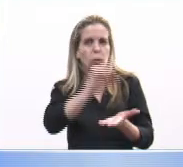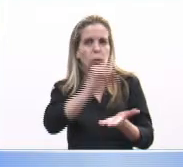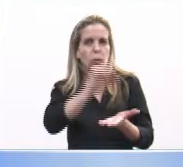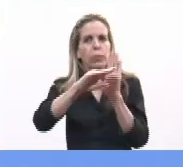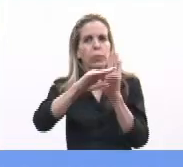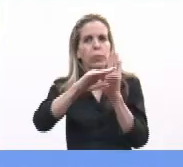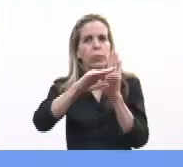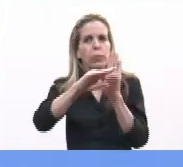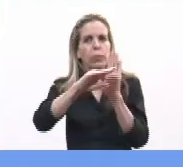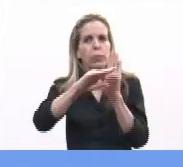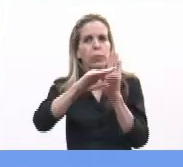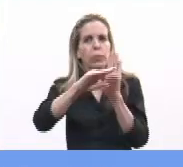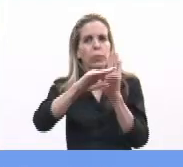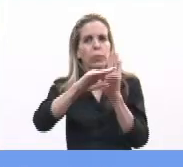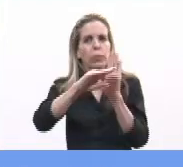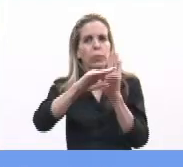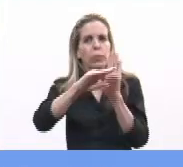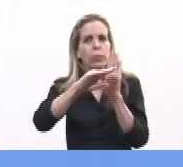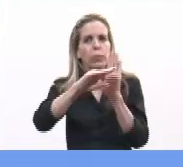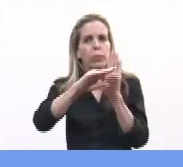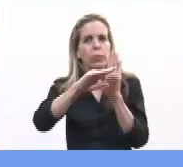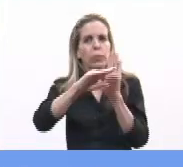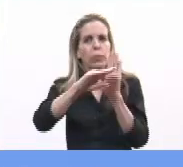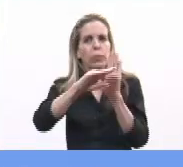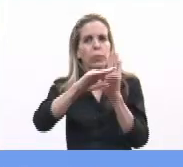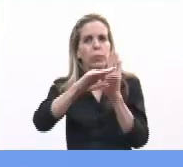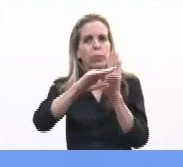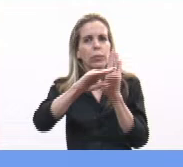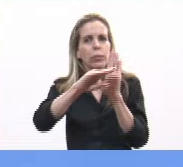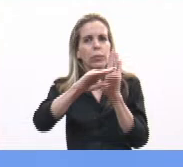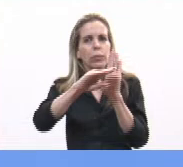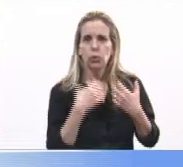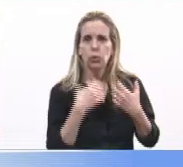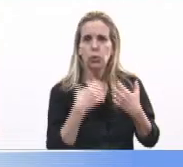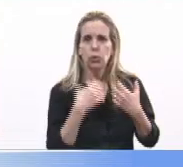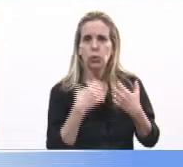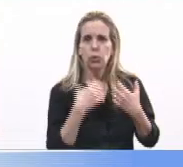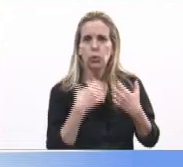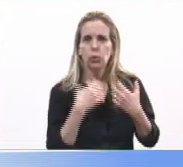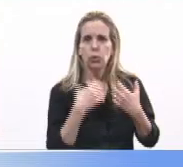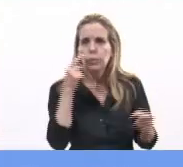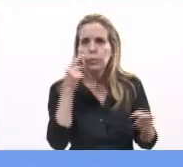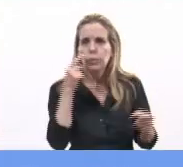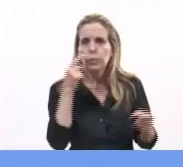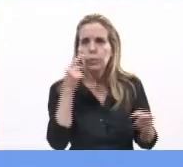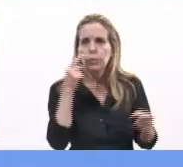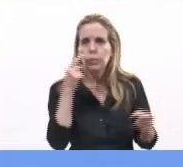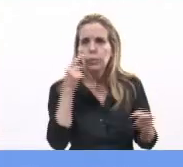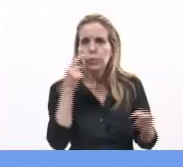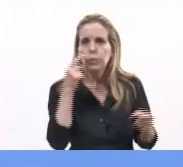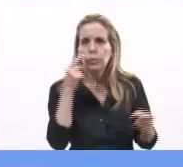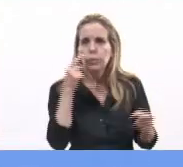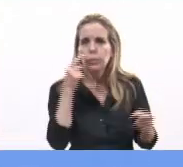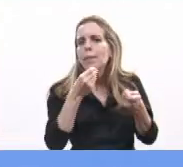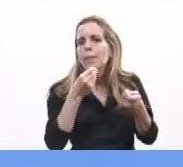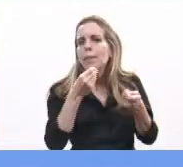con lo que acabo de decir el programa nacional de alimentación saludable tiene como objetivo la regulación de alimentos procesados